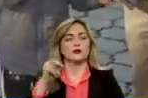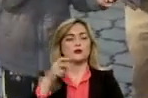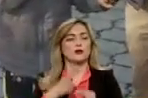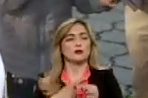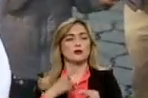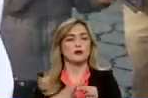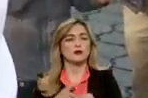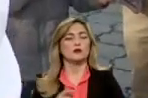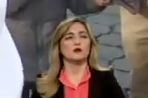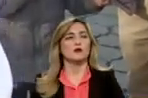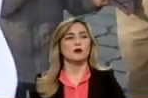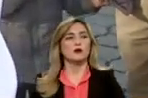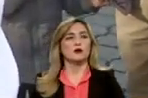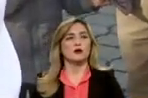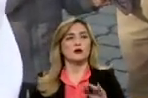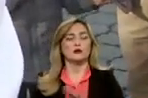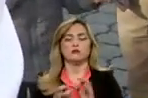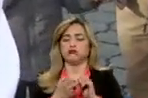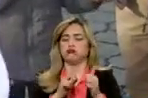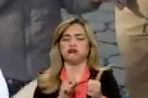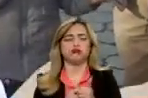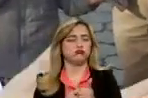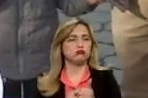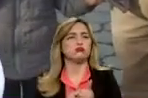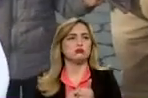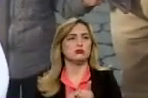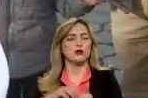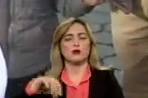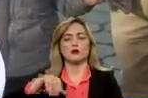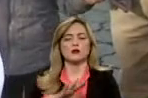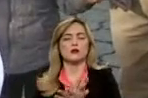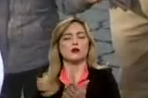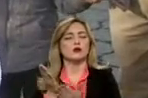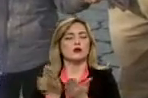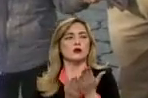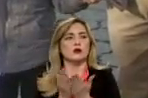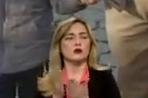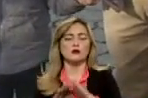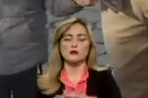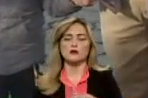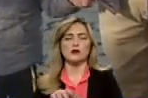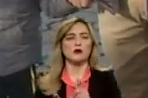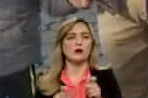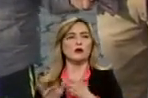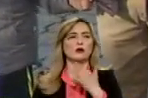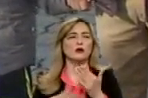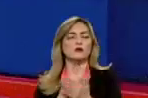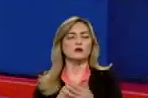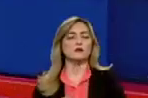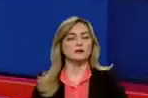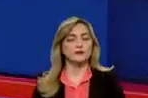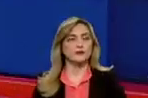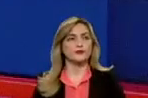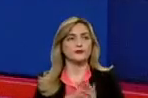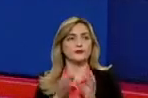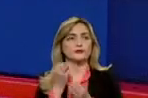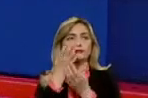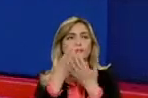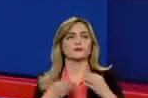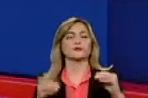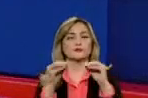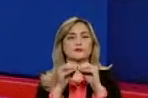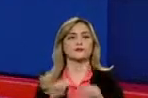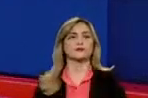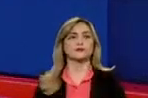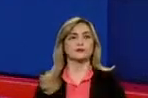es la calle que más ha sufrido la irregularidad de tener agua potable, un servicio que es básico para toda la ciudadanía. Compañeros, siguen ustedes en